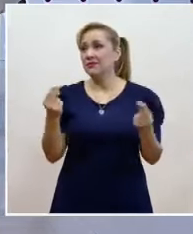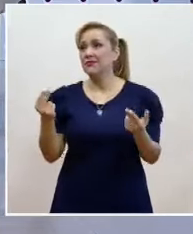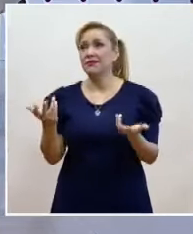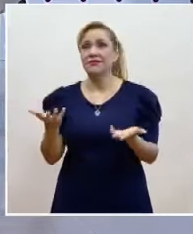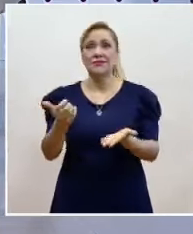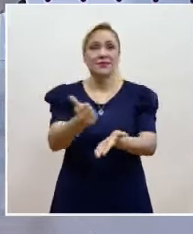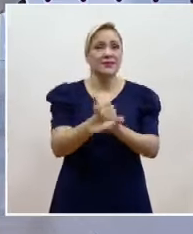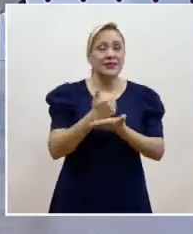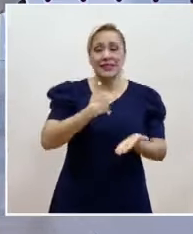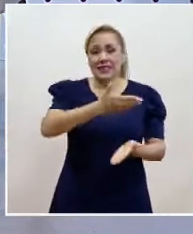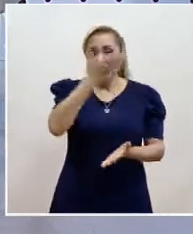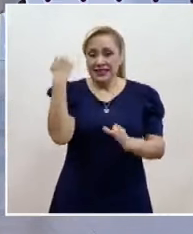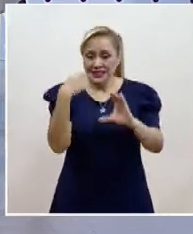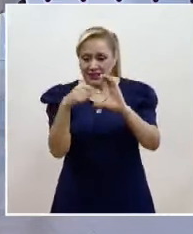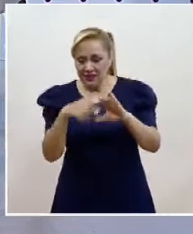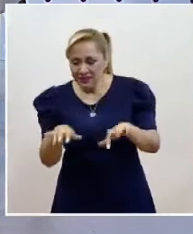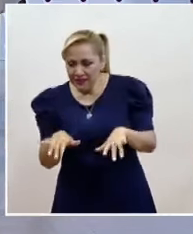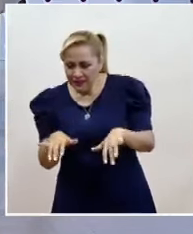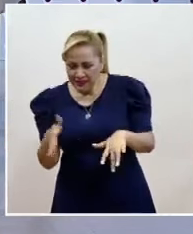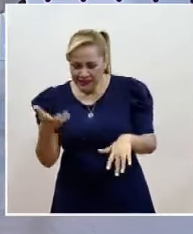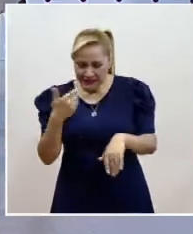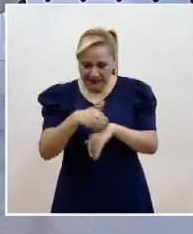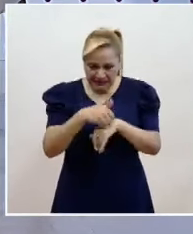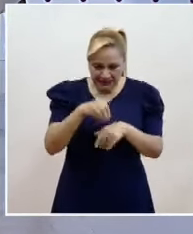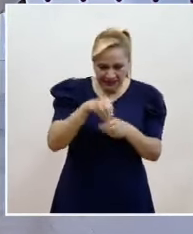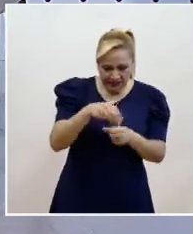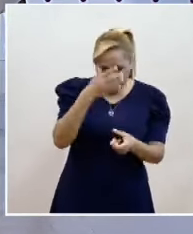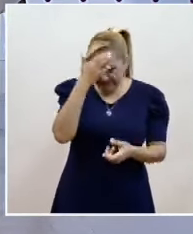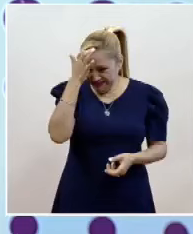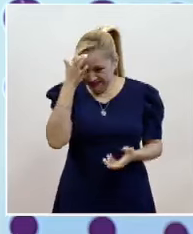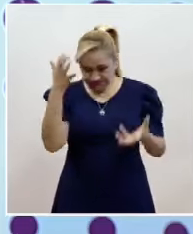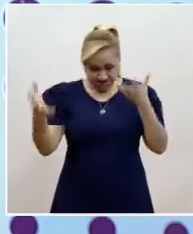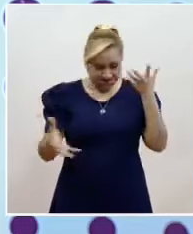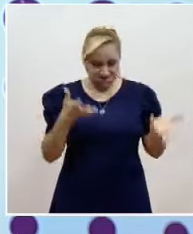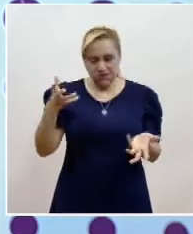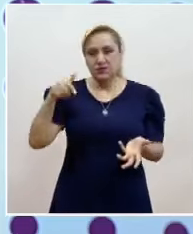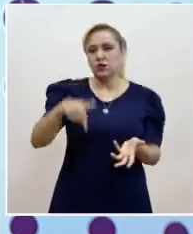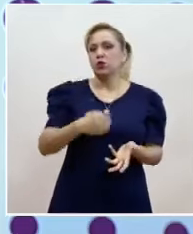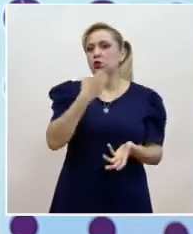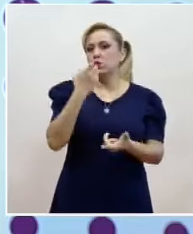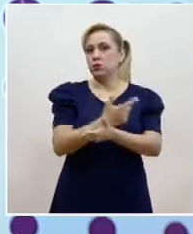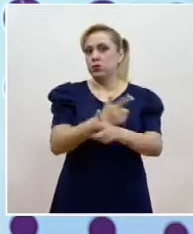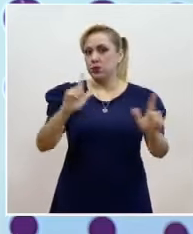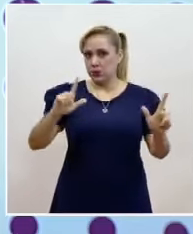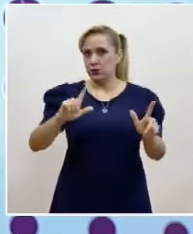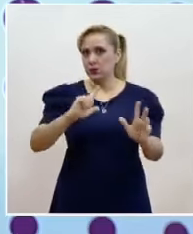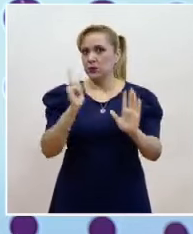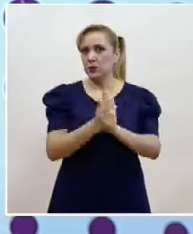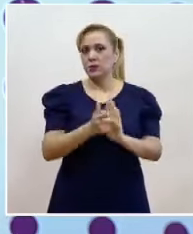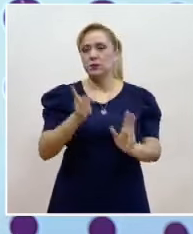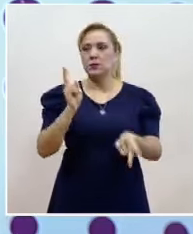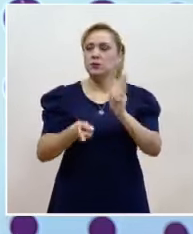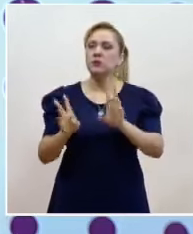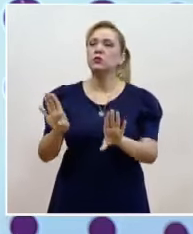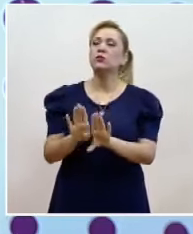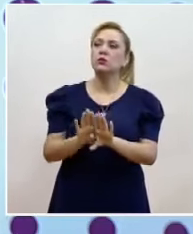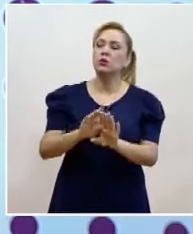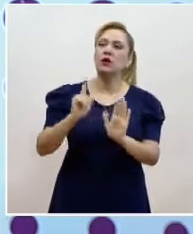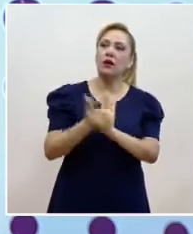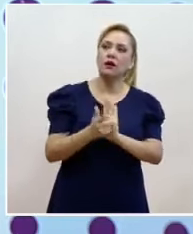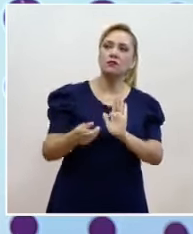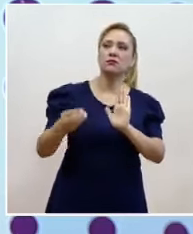Por eso decimos que en esta conceptualización que hicimos desde la Libre, pues era el tema justamente de políticas públicas que están